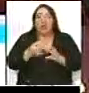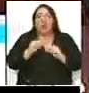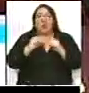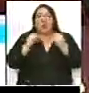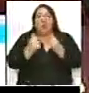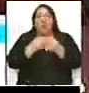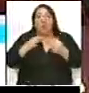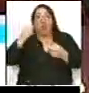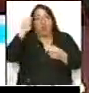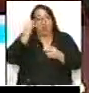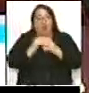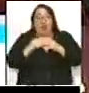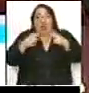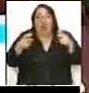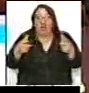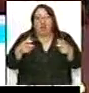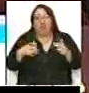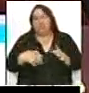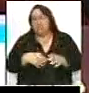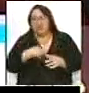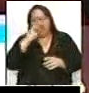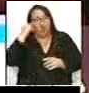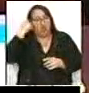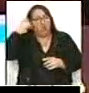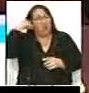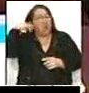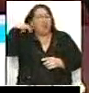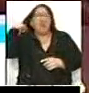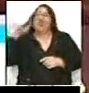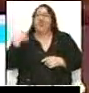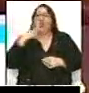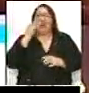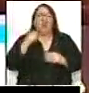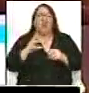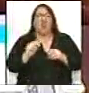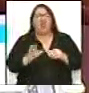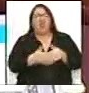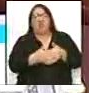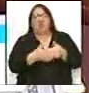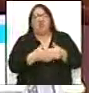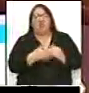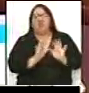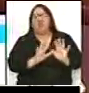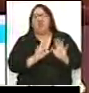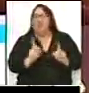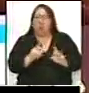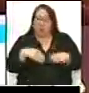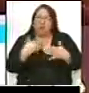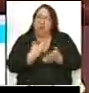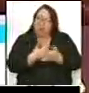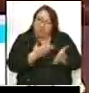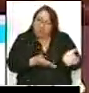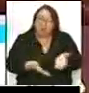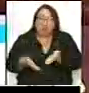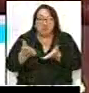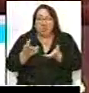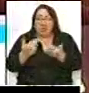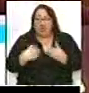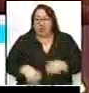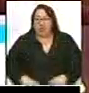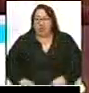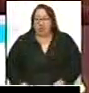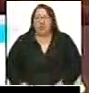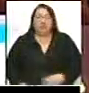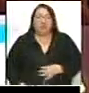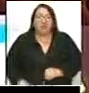político. No veo razón para que cerremos esa oportunidad que estaba en la propuesta que nos ha hecho llegar el